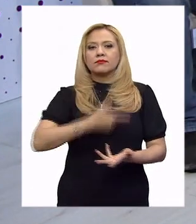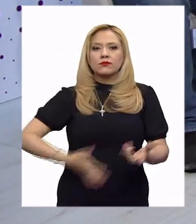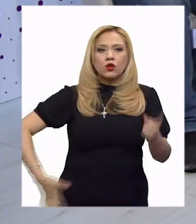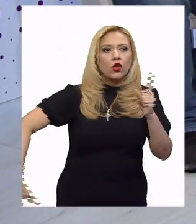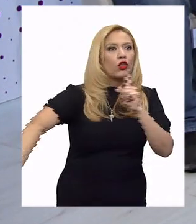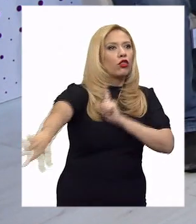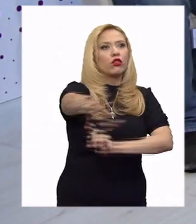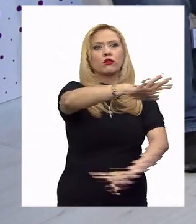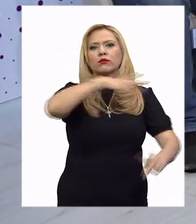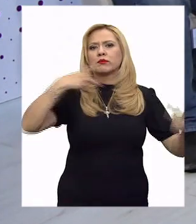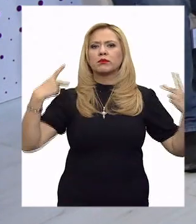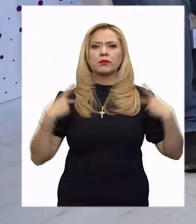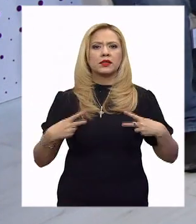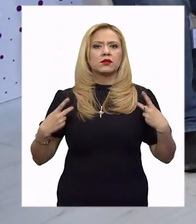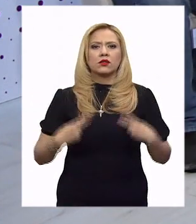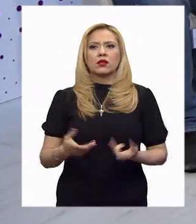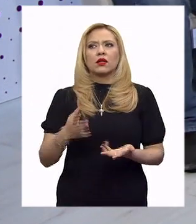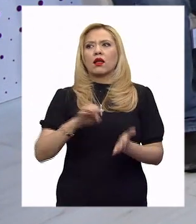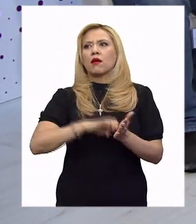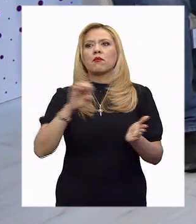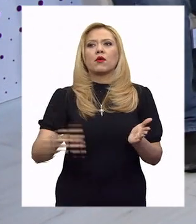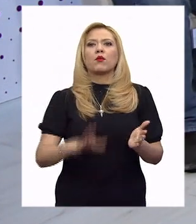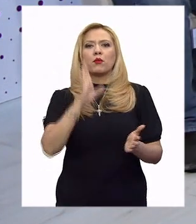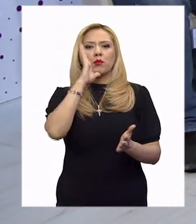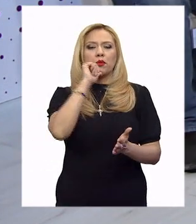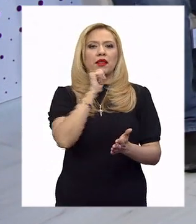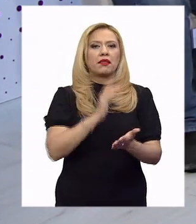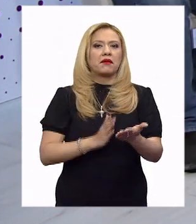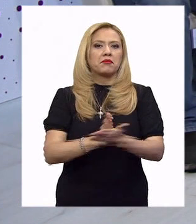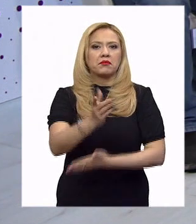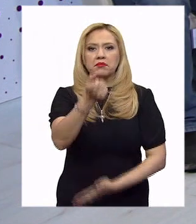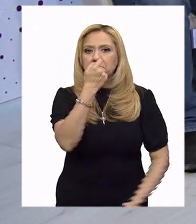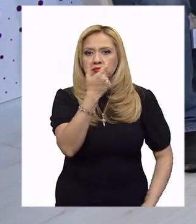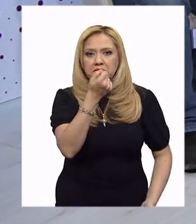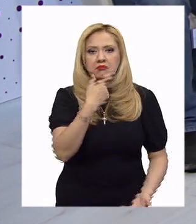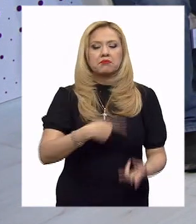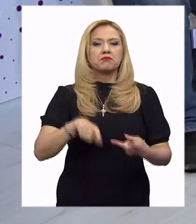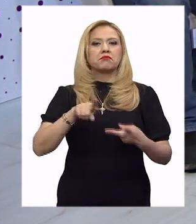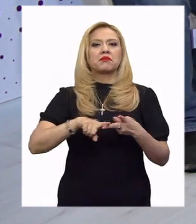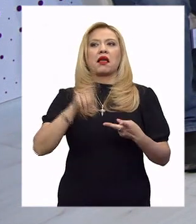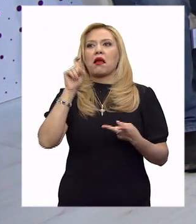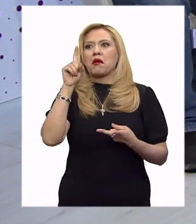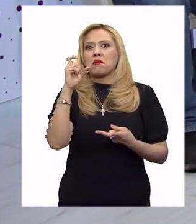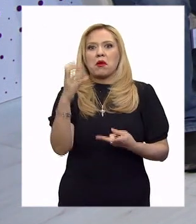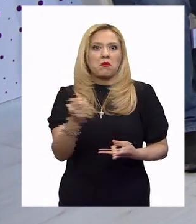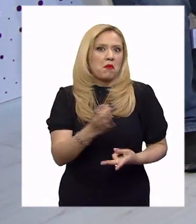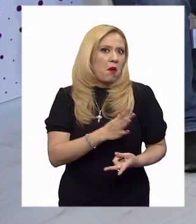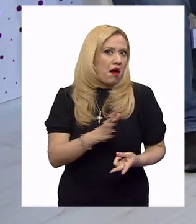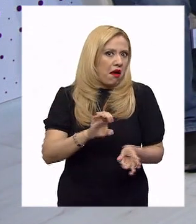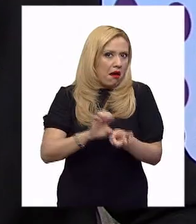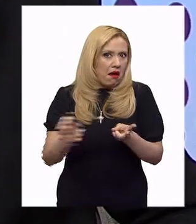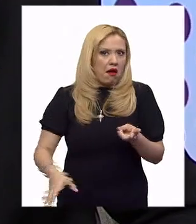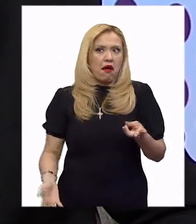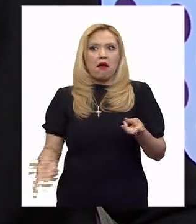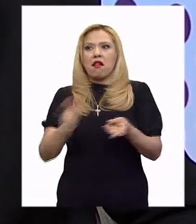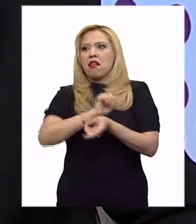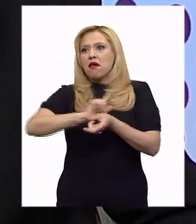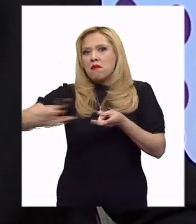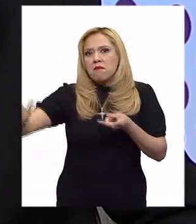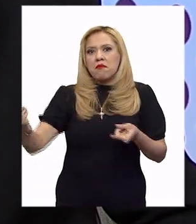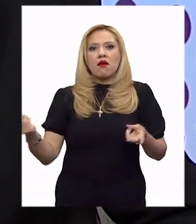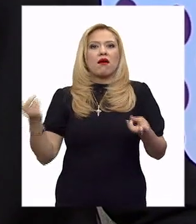sociedad, como es el acceso a servicios, el acceso a medicamentos, el acceso a servicios de agua